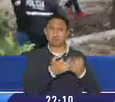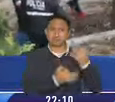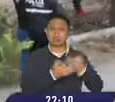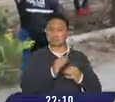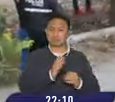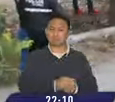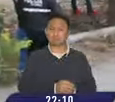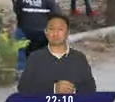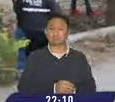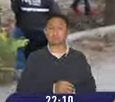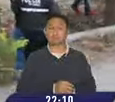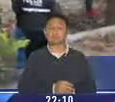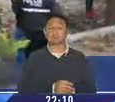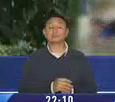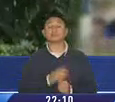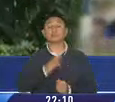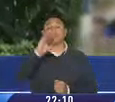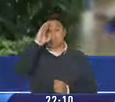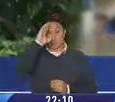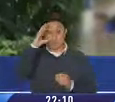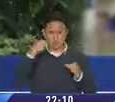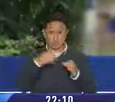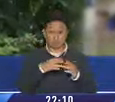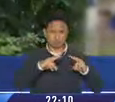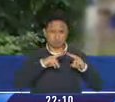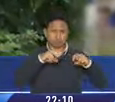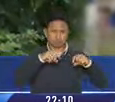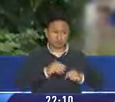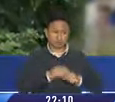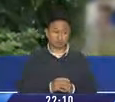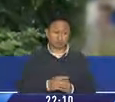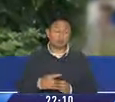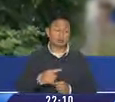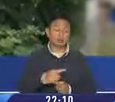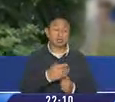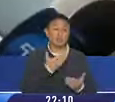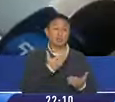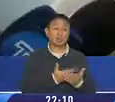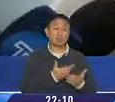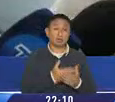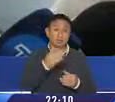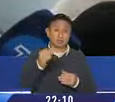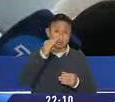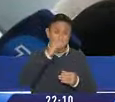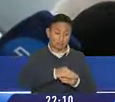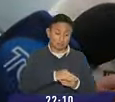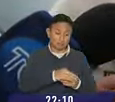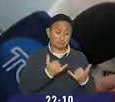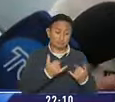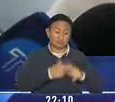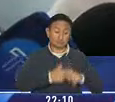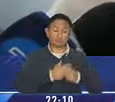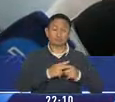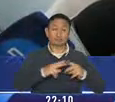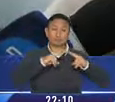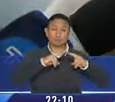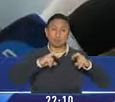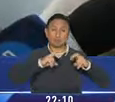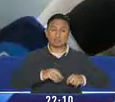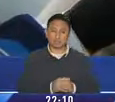del Departamento de Criminalística acudieron al lugar para recopilar los indicios. Estamos en el proceso de investigación si se